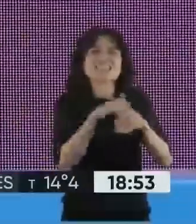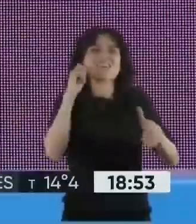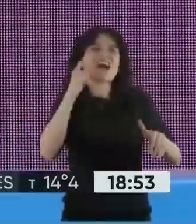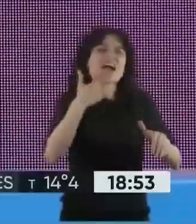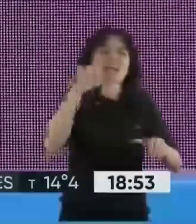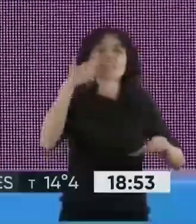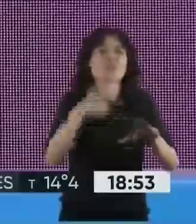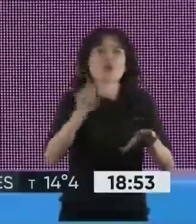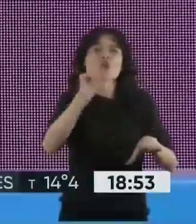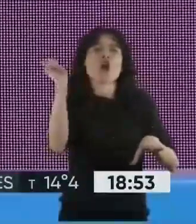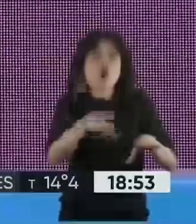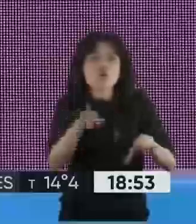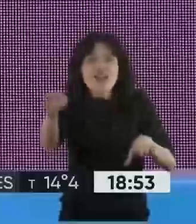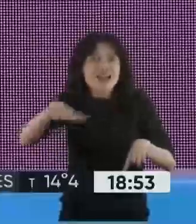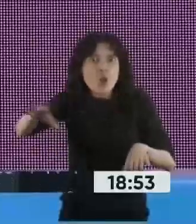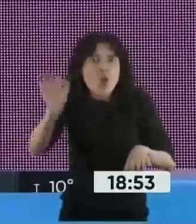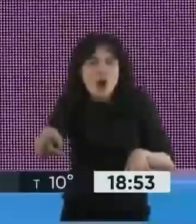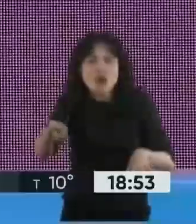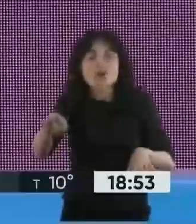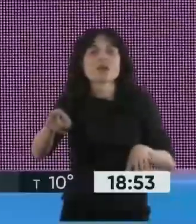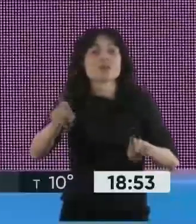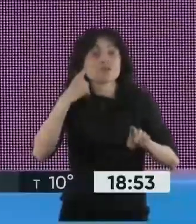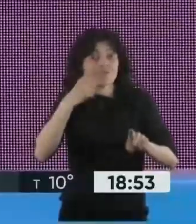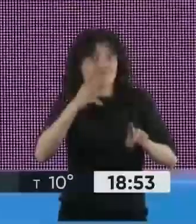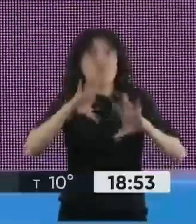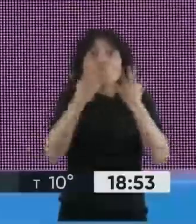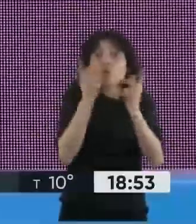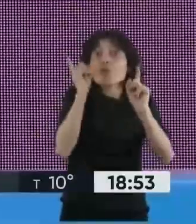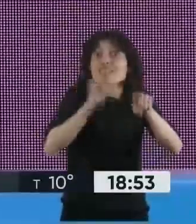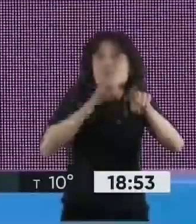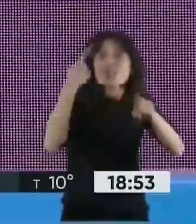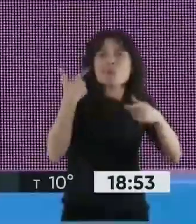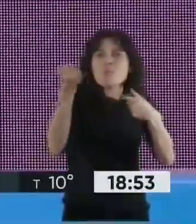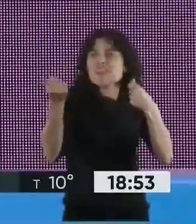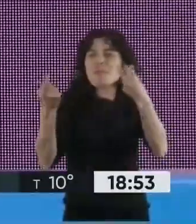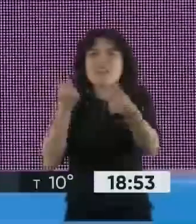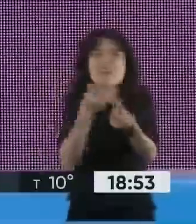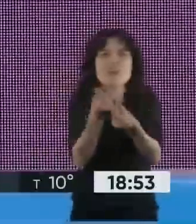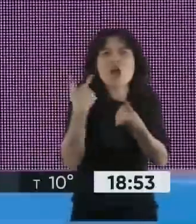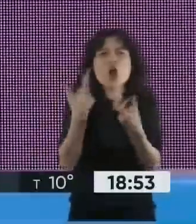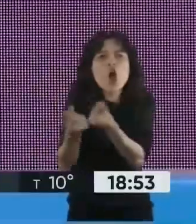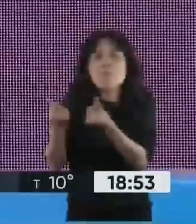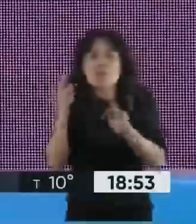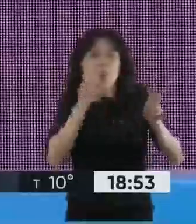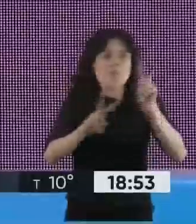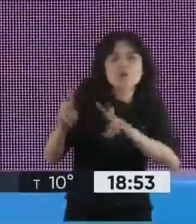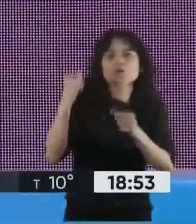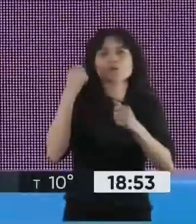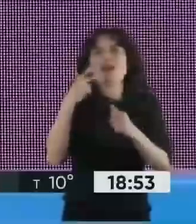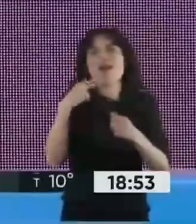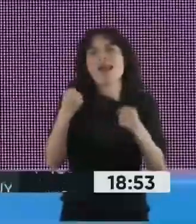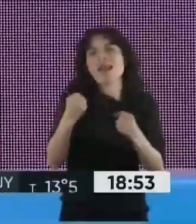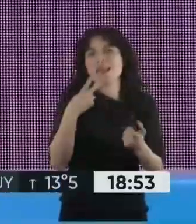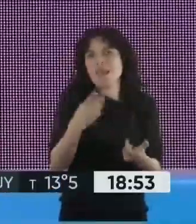no convencional. En un mundo que está demandando energía y que se ha dado cuenta el valor de esa